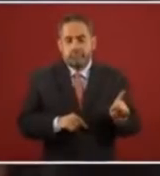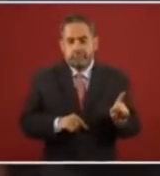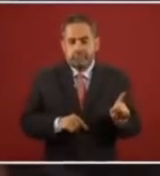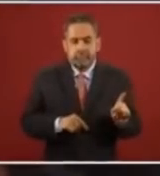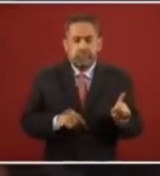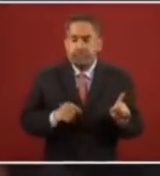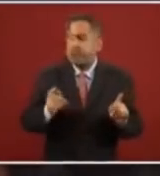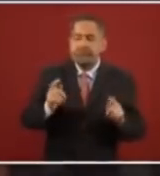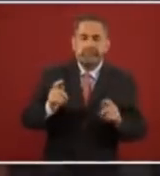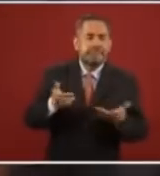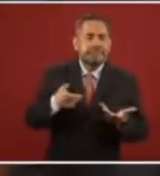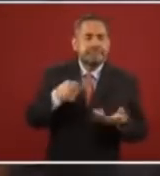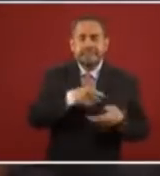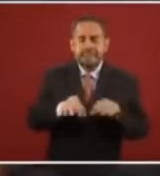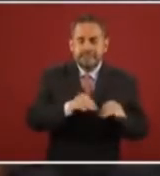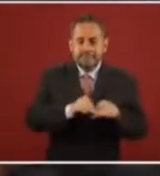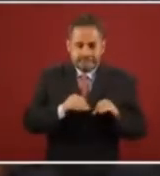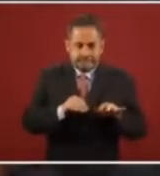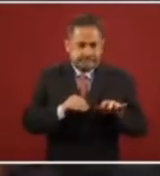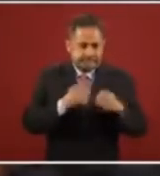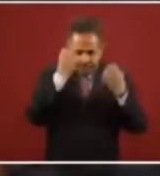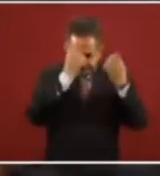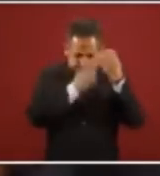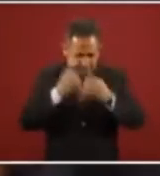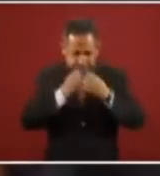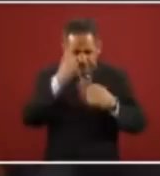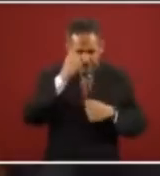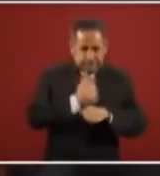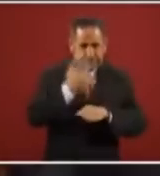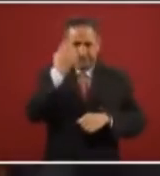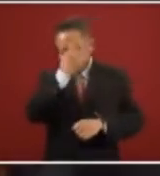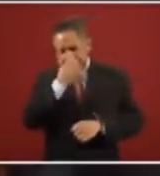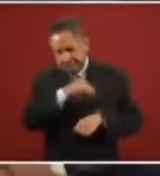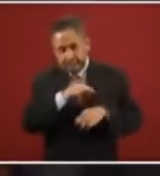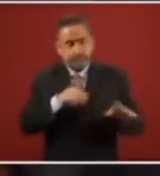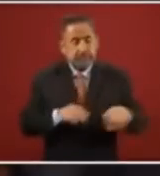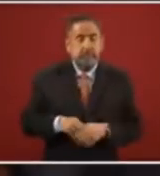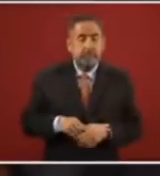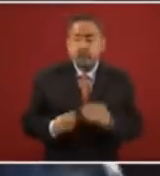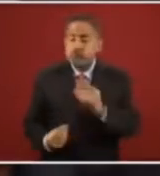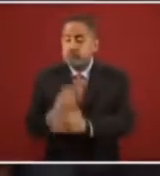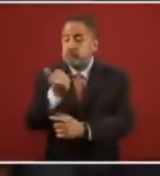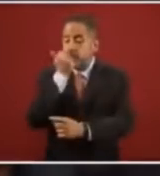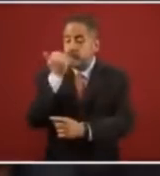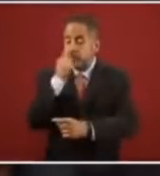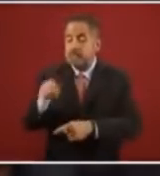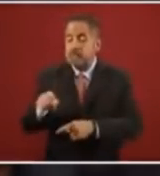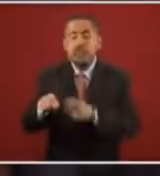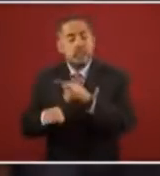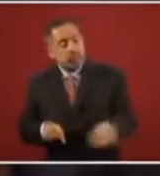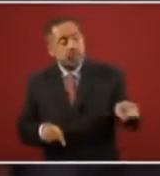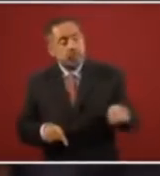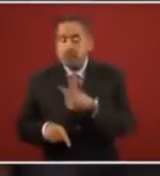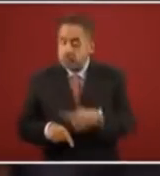prestaba el servicio de análisis clínicos y todo, y forza a los alumnos que van a egresar para que vayan a